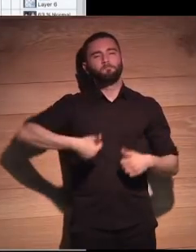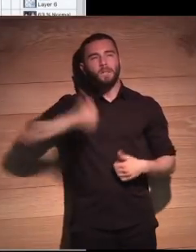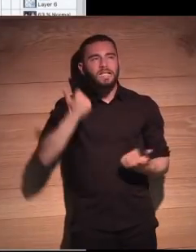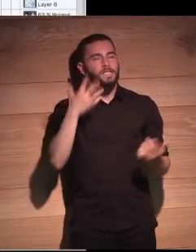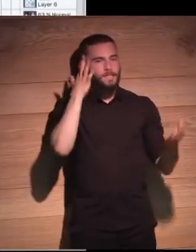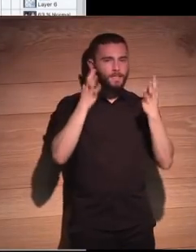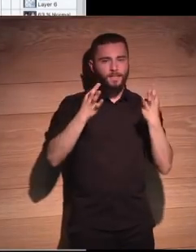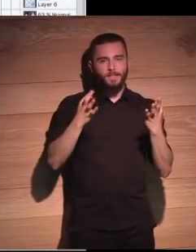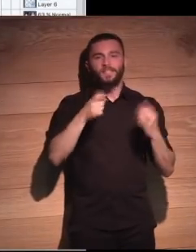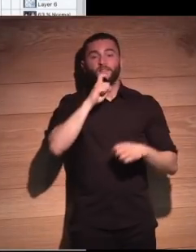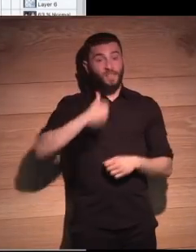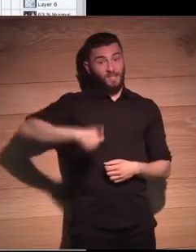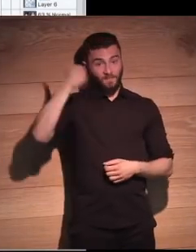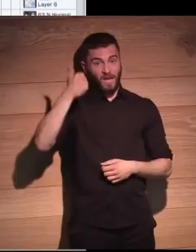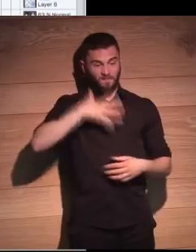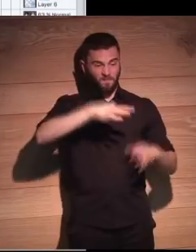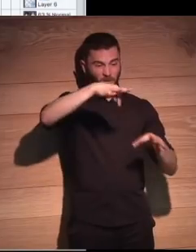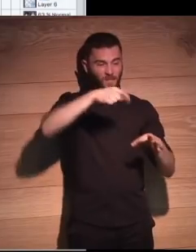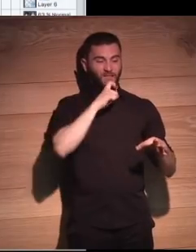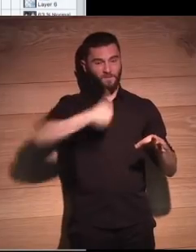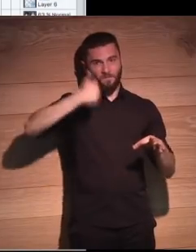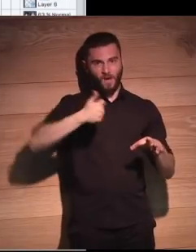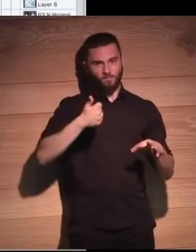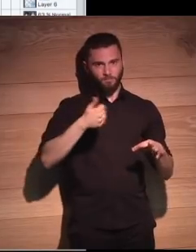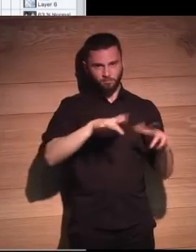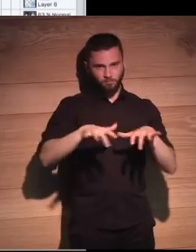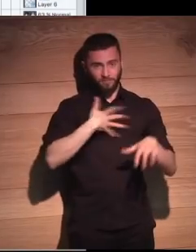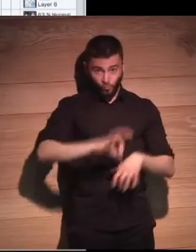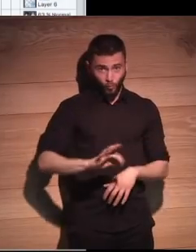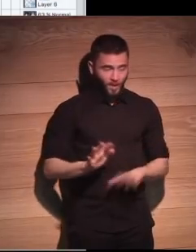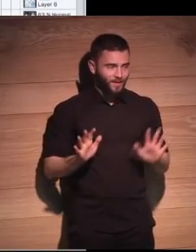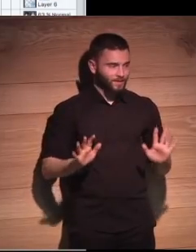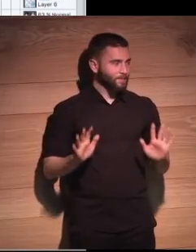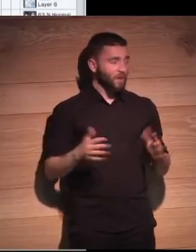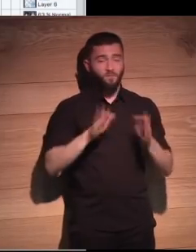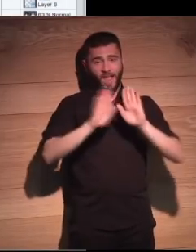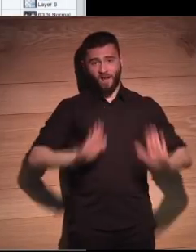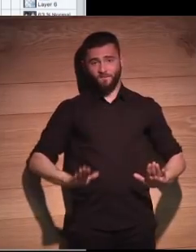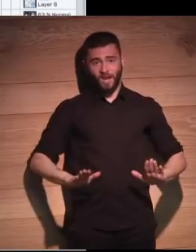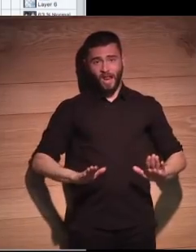que son más difíciles de hacer en papel, ¿no? Pero bueno, al final